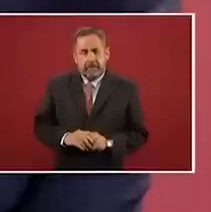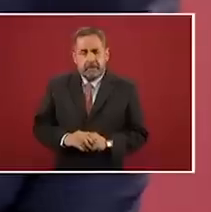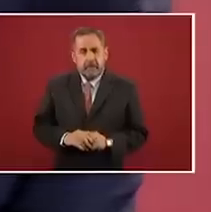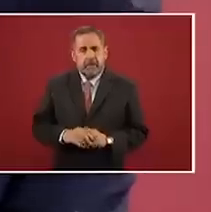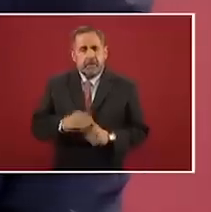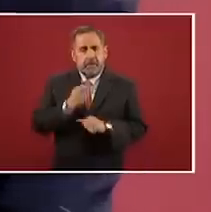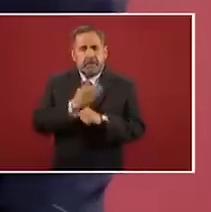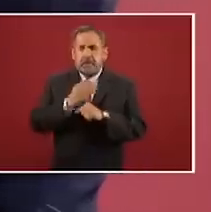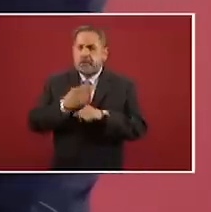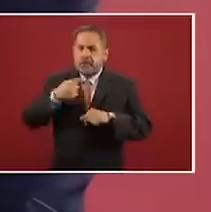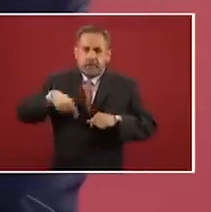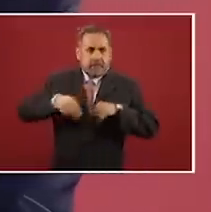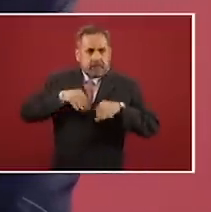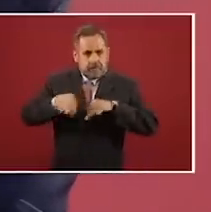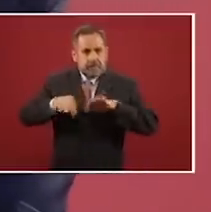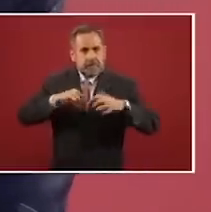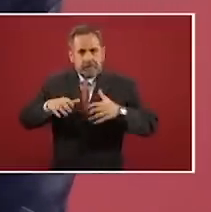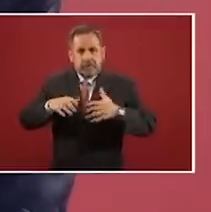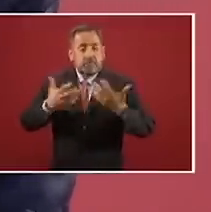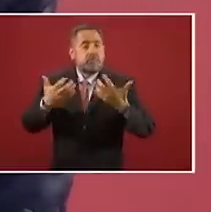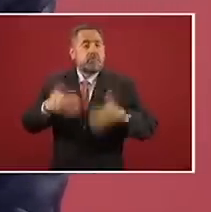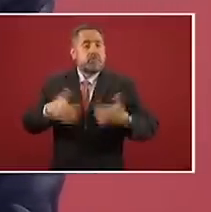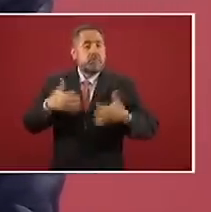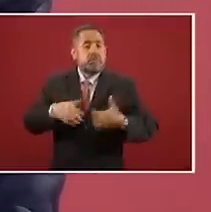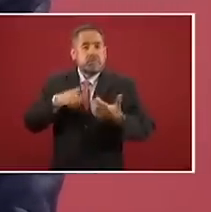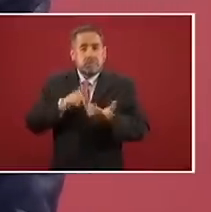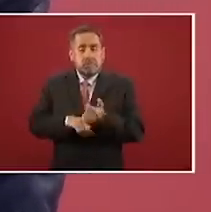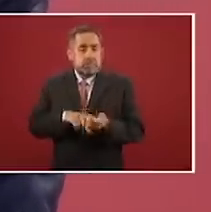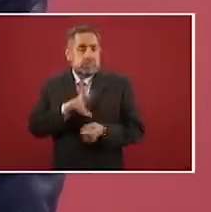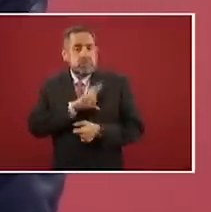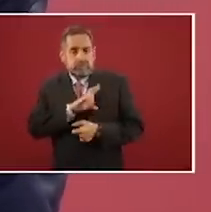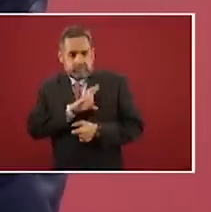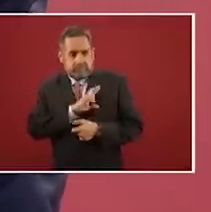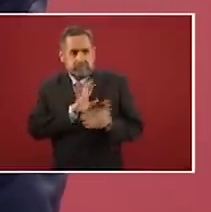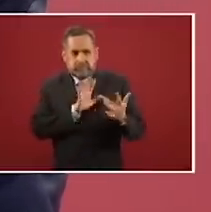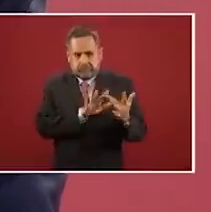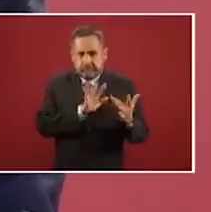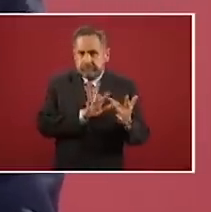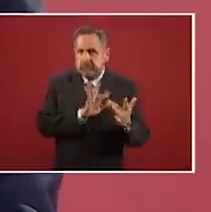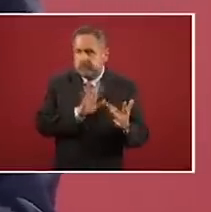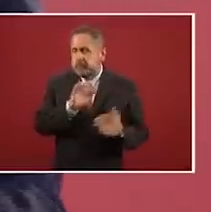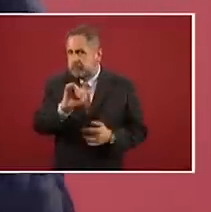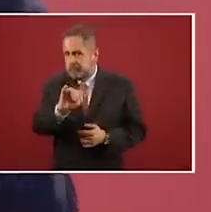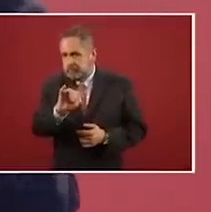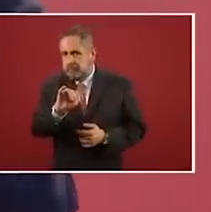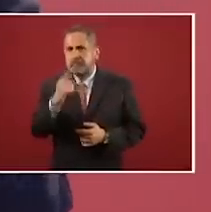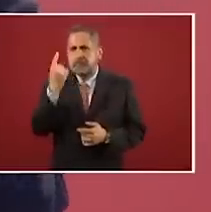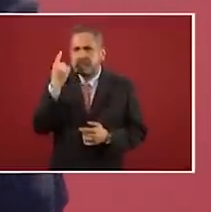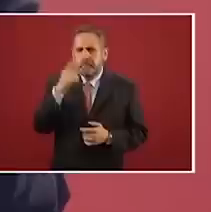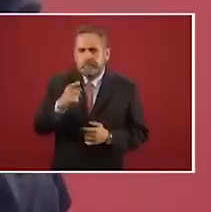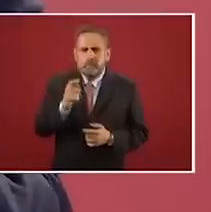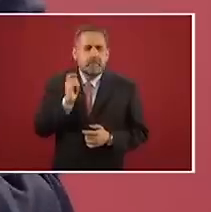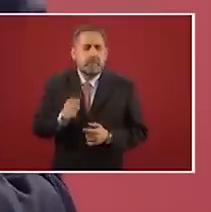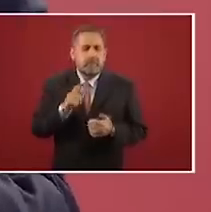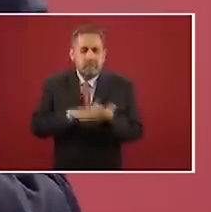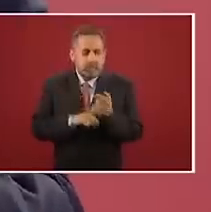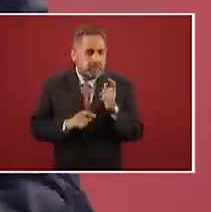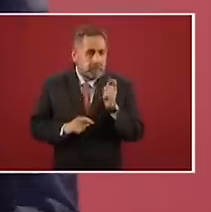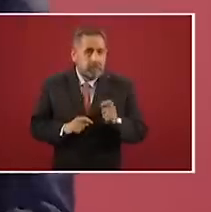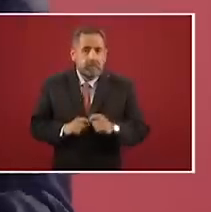Estamos trabajando con empresas privadas en lo que tiene que